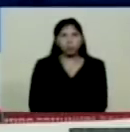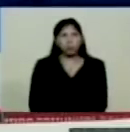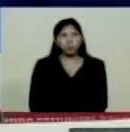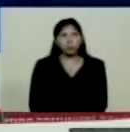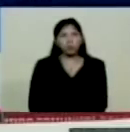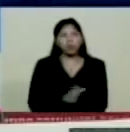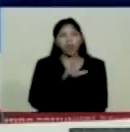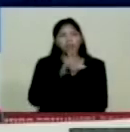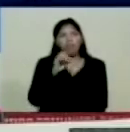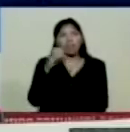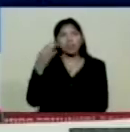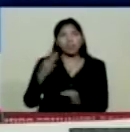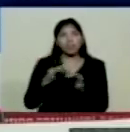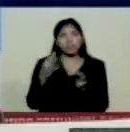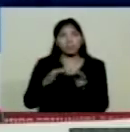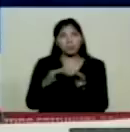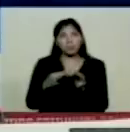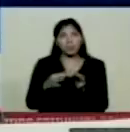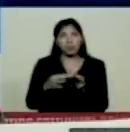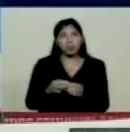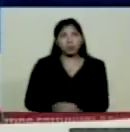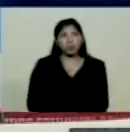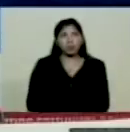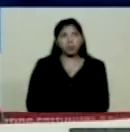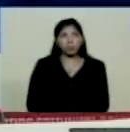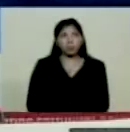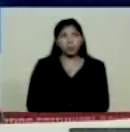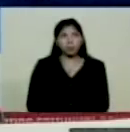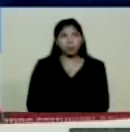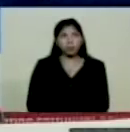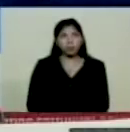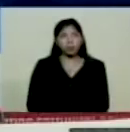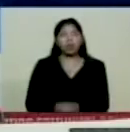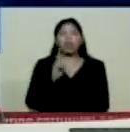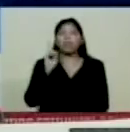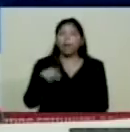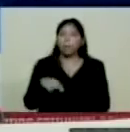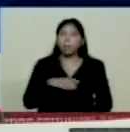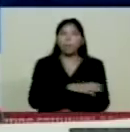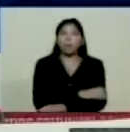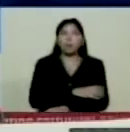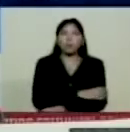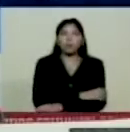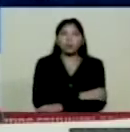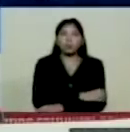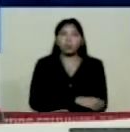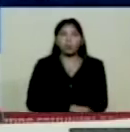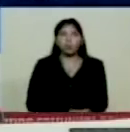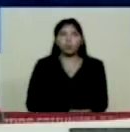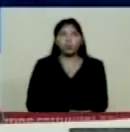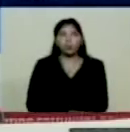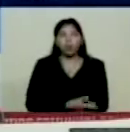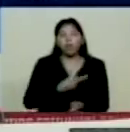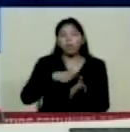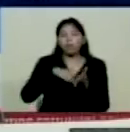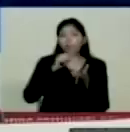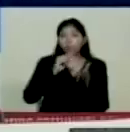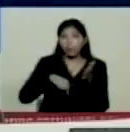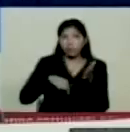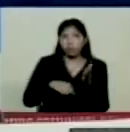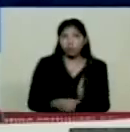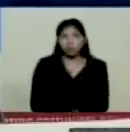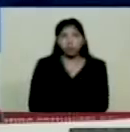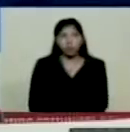30 de septiembre, aquí hay un cómplice del fraude, también militante de Acción Democrática, Javier Pose. Todas las auditorías de